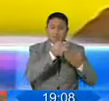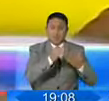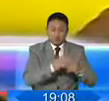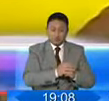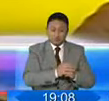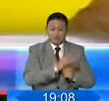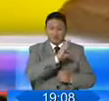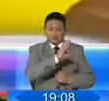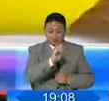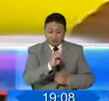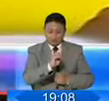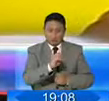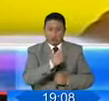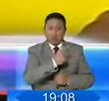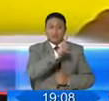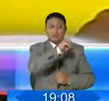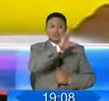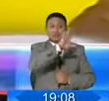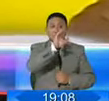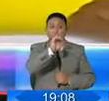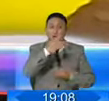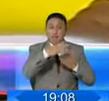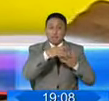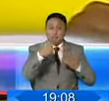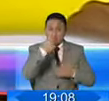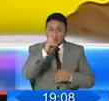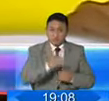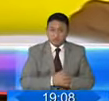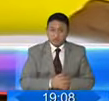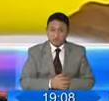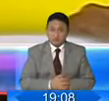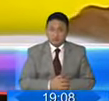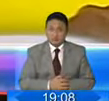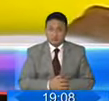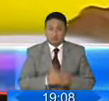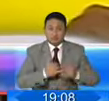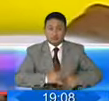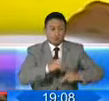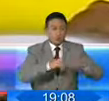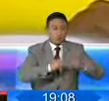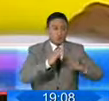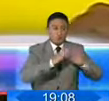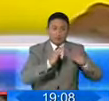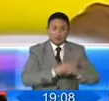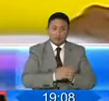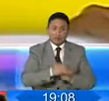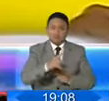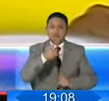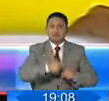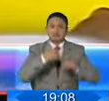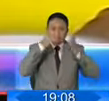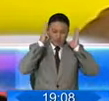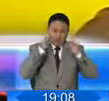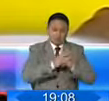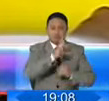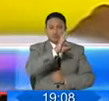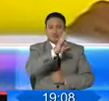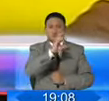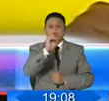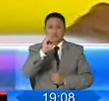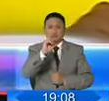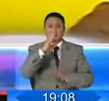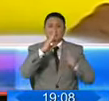150 millones no arrojamos los edificios de bahía es para seguir construyendo viviendas sólo en diciembre tenemos 700 bien amada